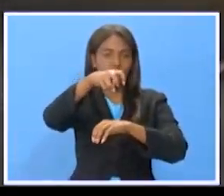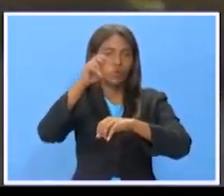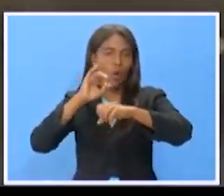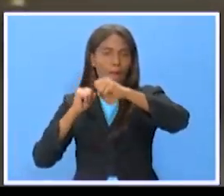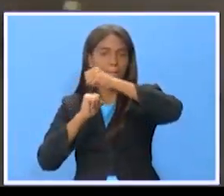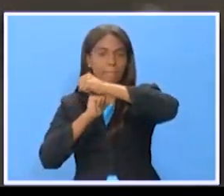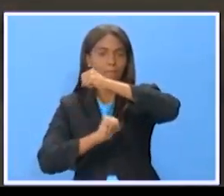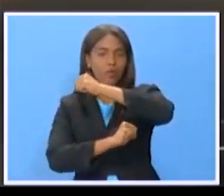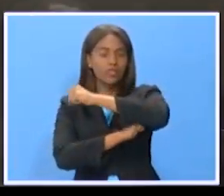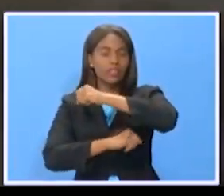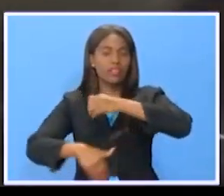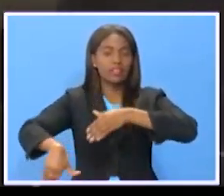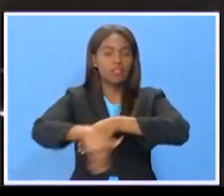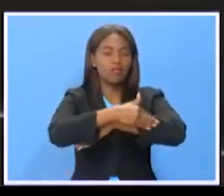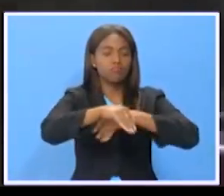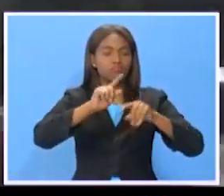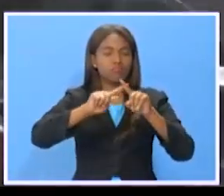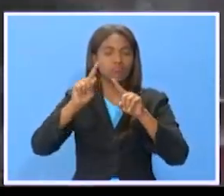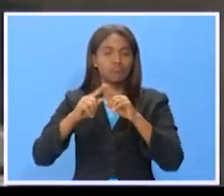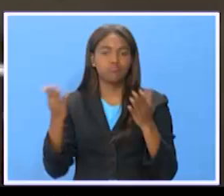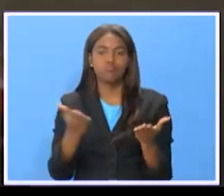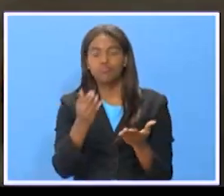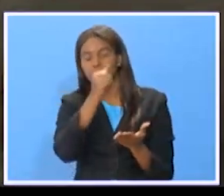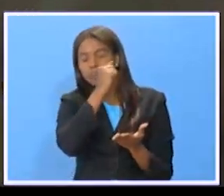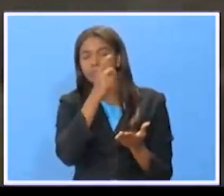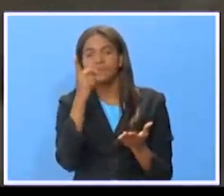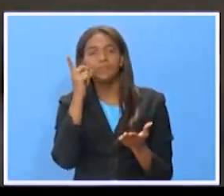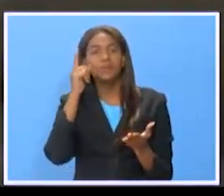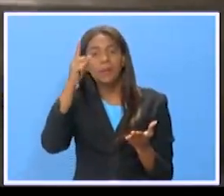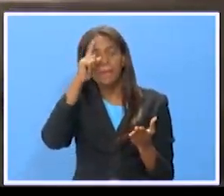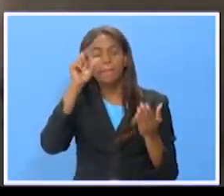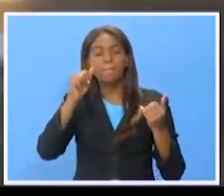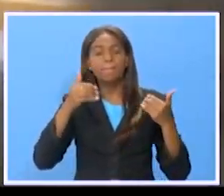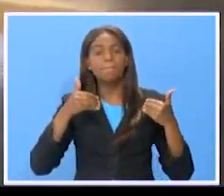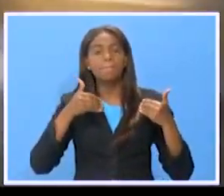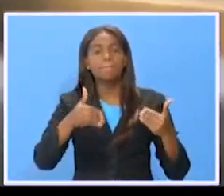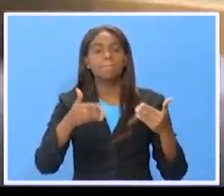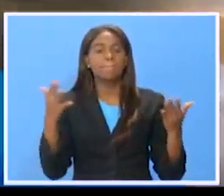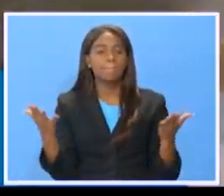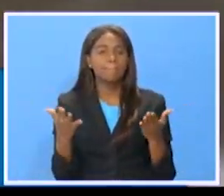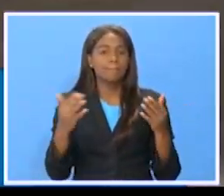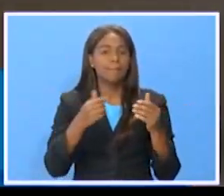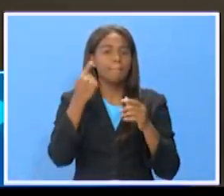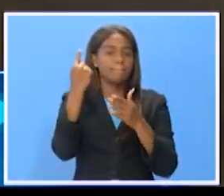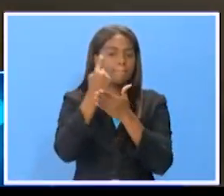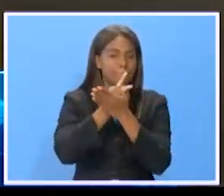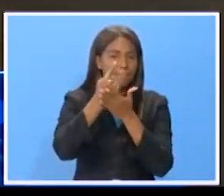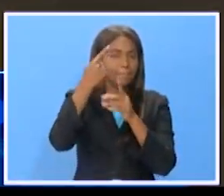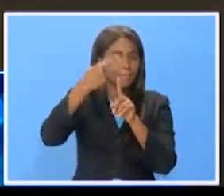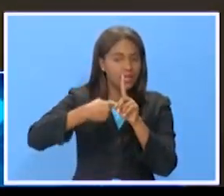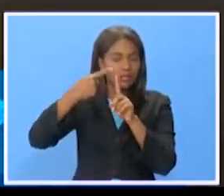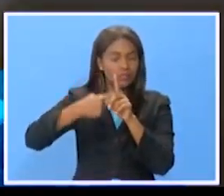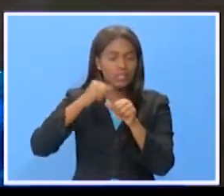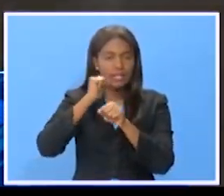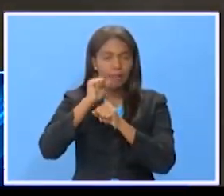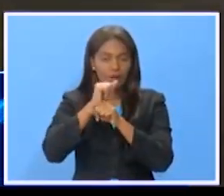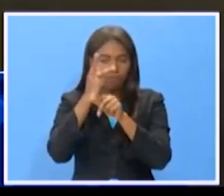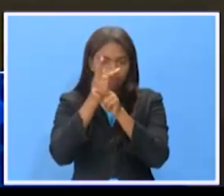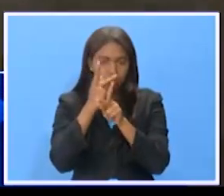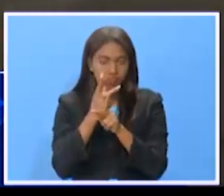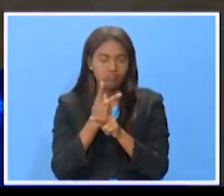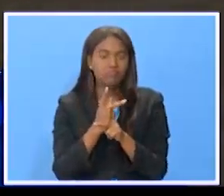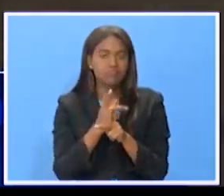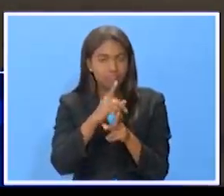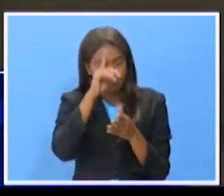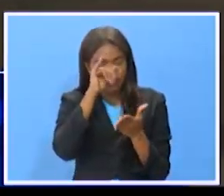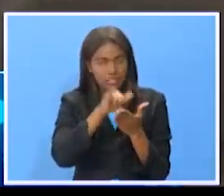puentes, ubicados en distintos lugares del Gran Santo Domingo, para así proceder, como cada mes, a realizar los trabajos de mantenimiento